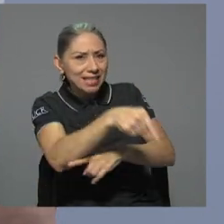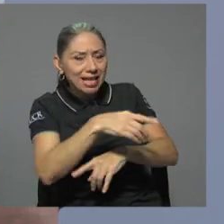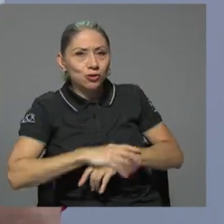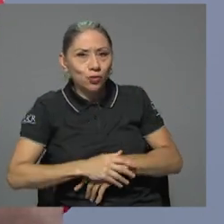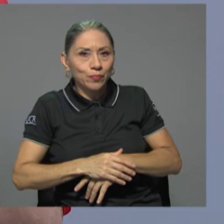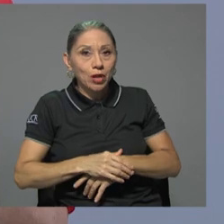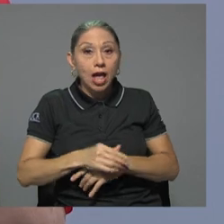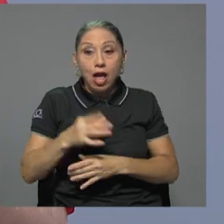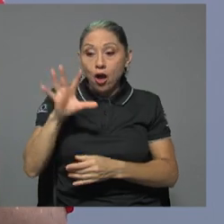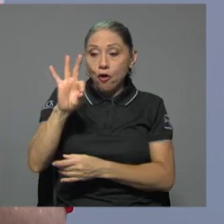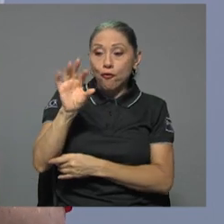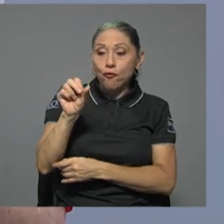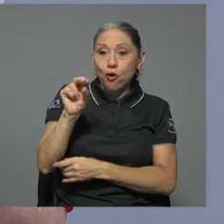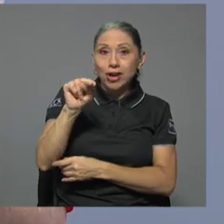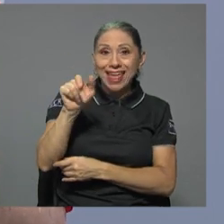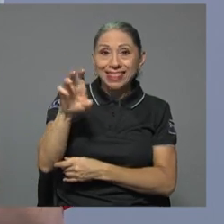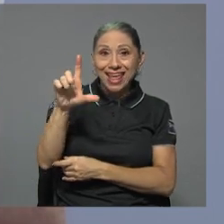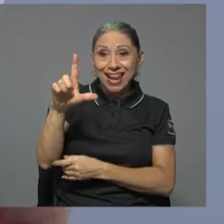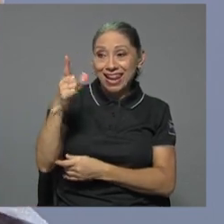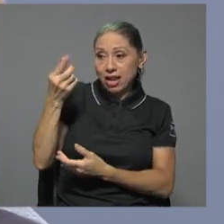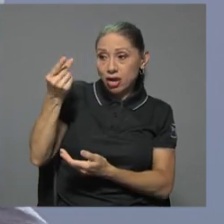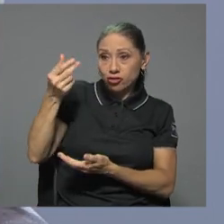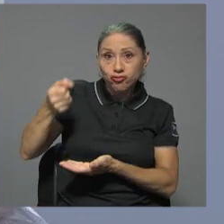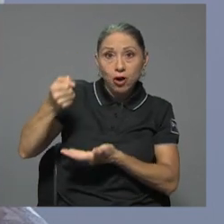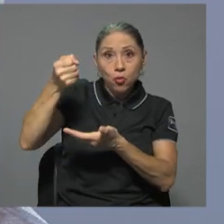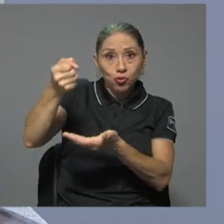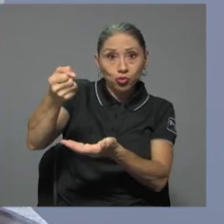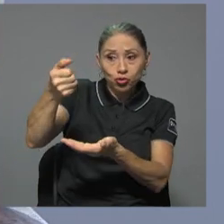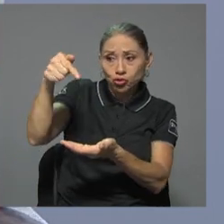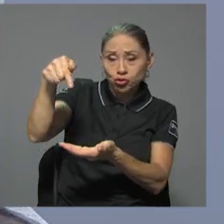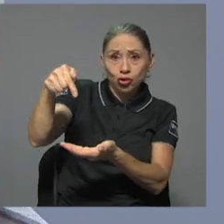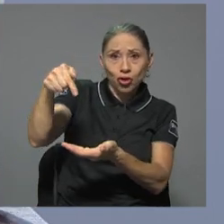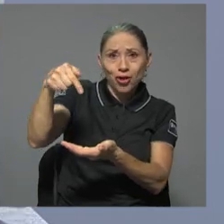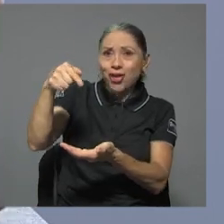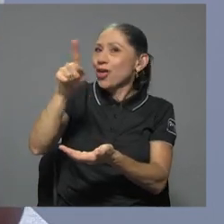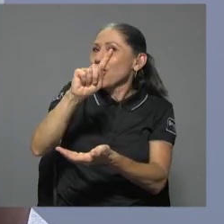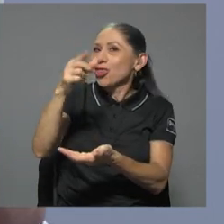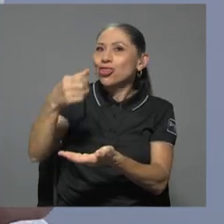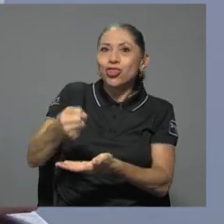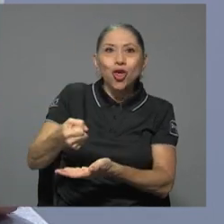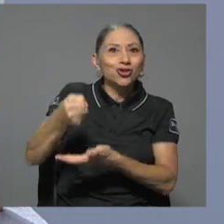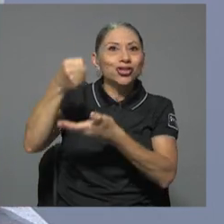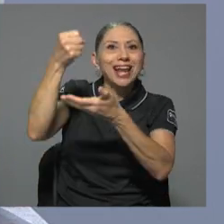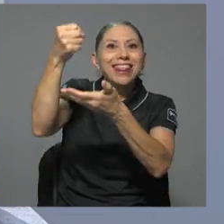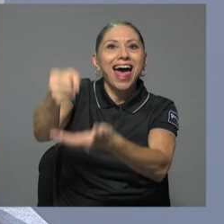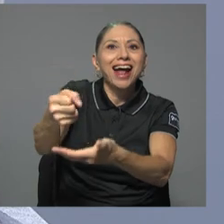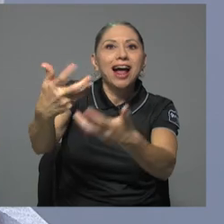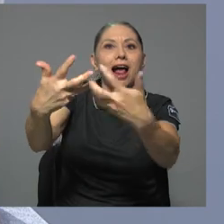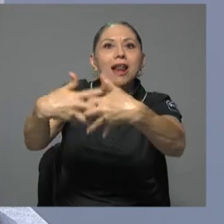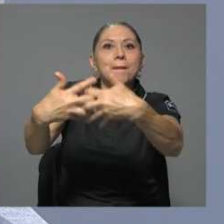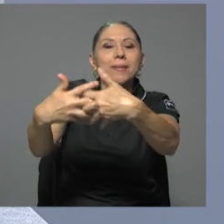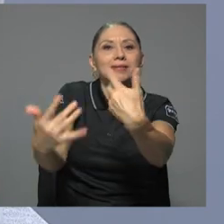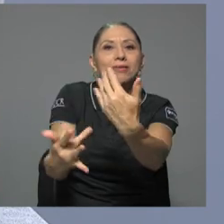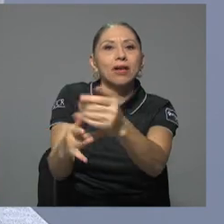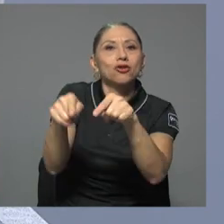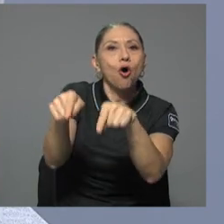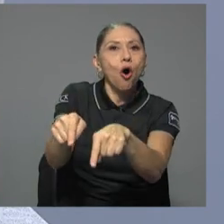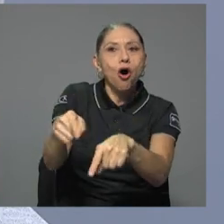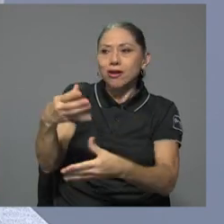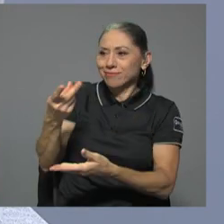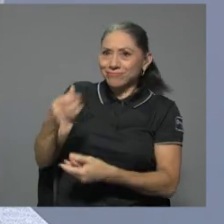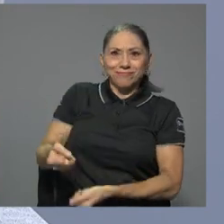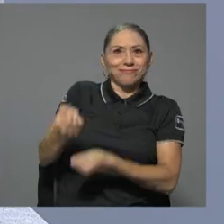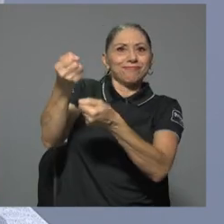recursos de fonatel no se le dan a de golpe al operador es un sistema con un